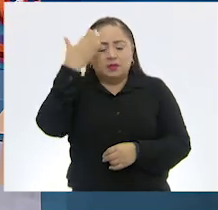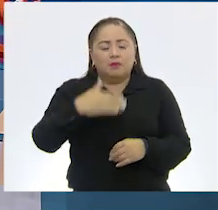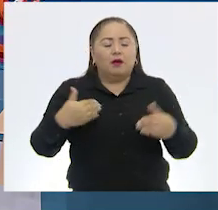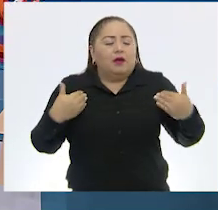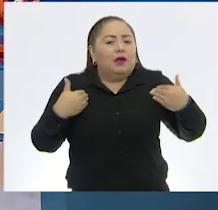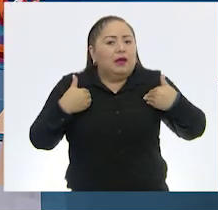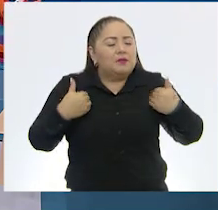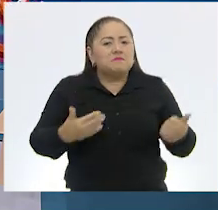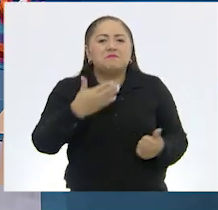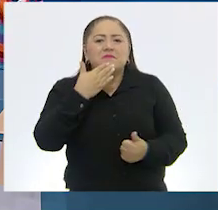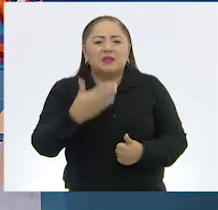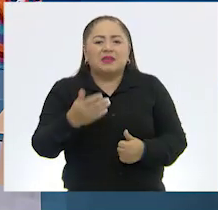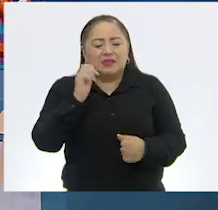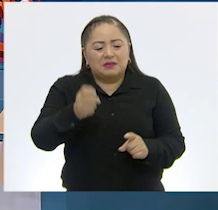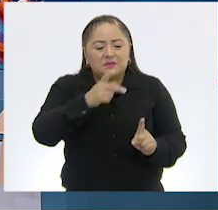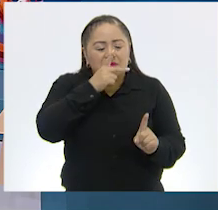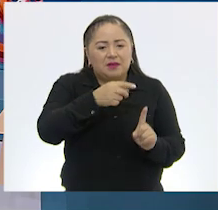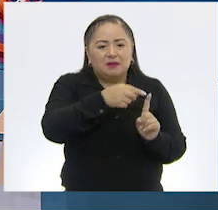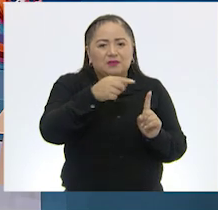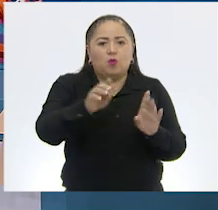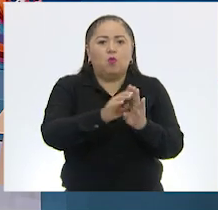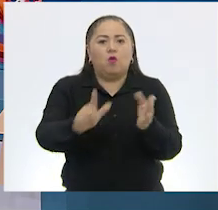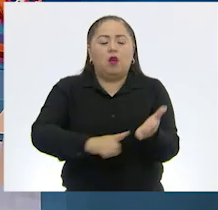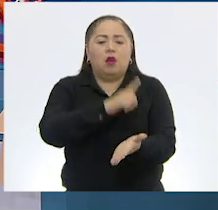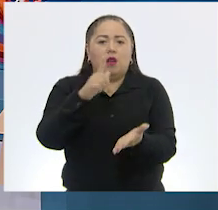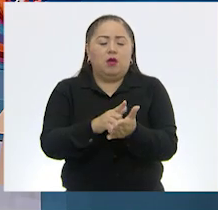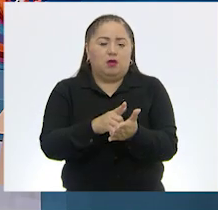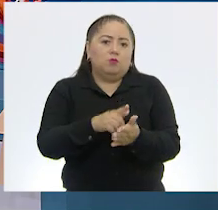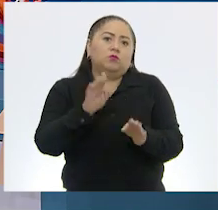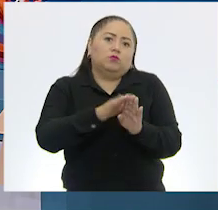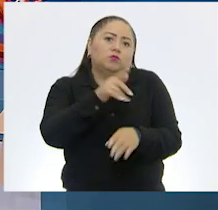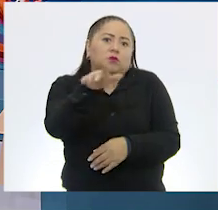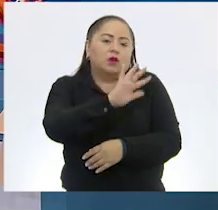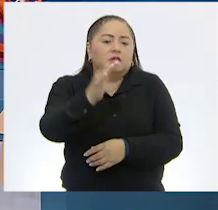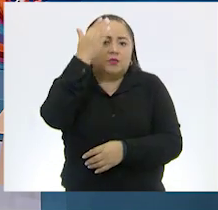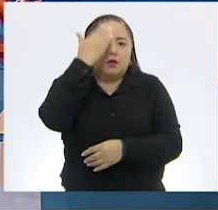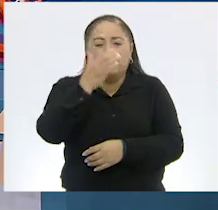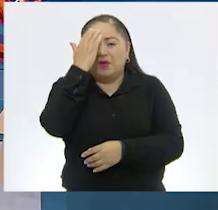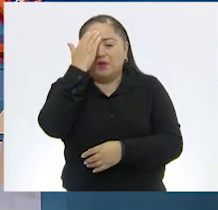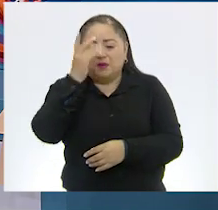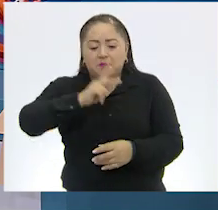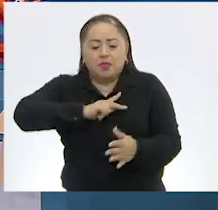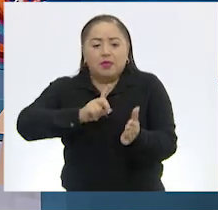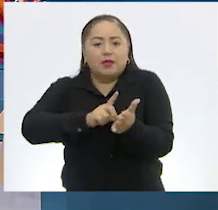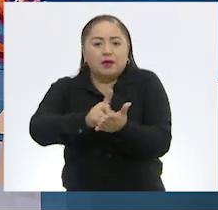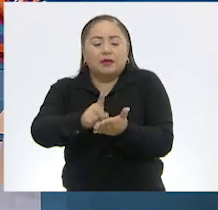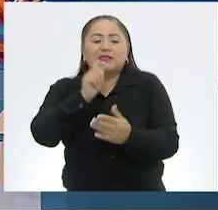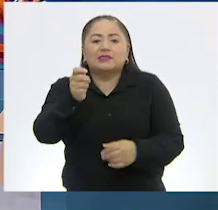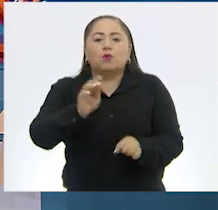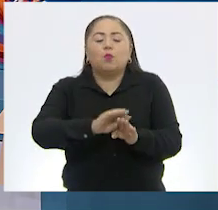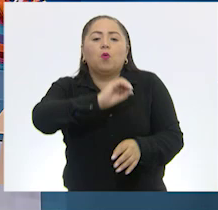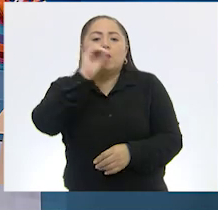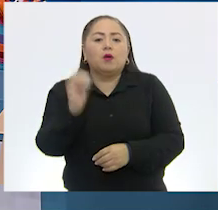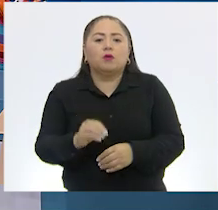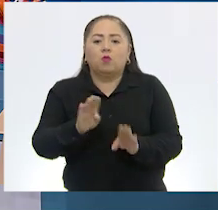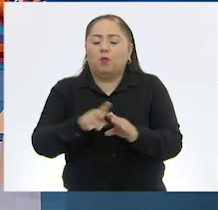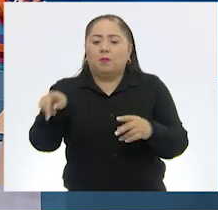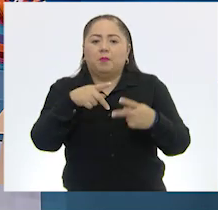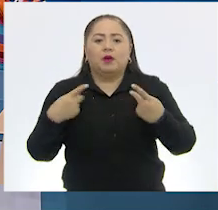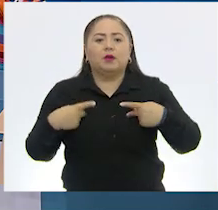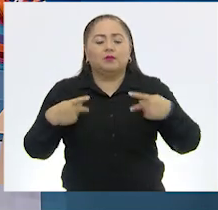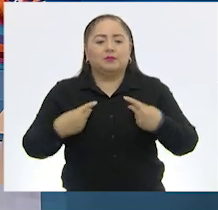comprendemos correctamente el contenido de nuestras leyes, porque como saben, conocer nuestros derechos es nuestra obligación como